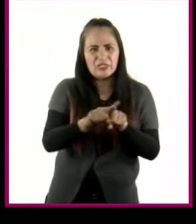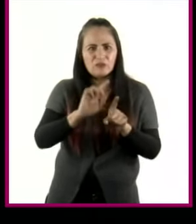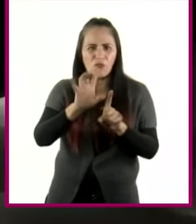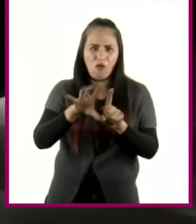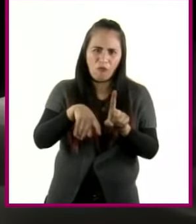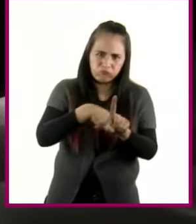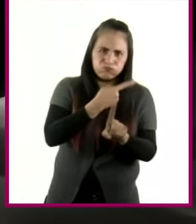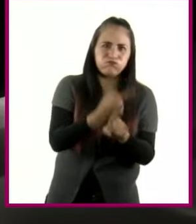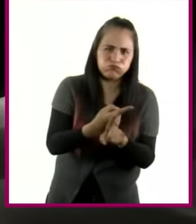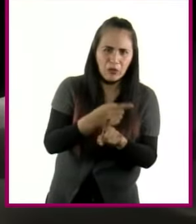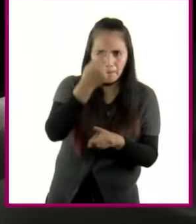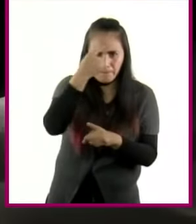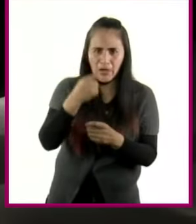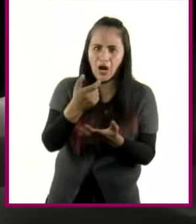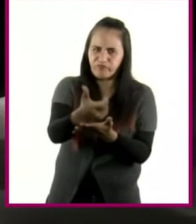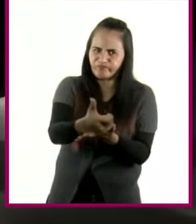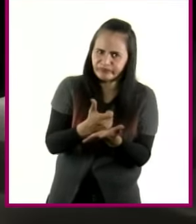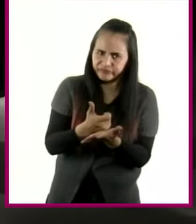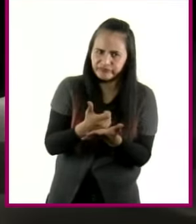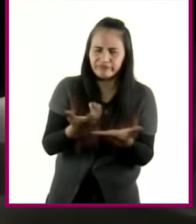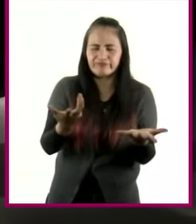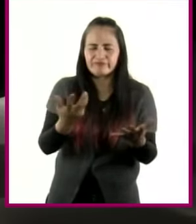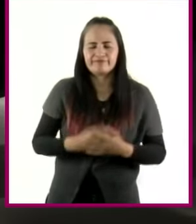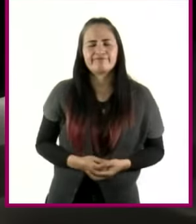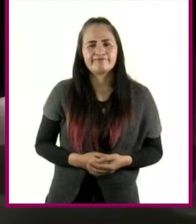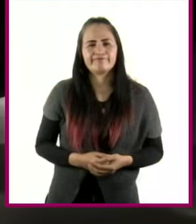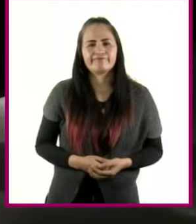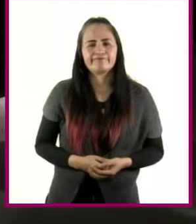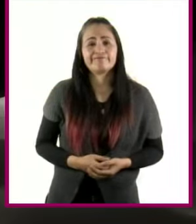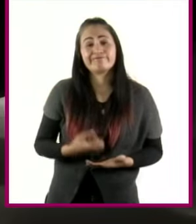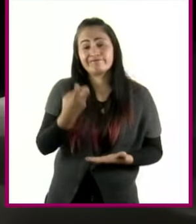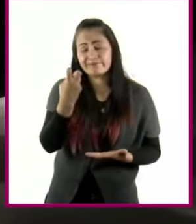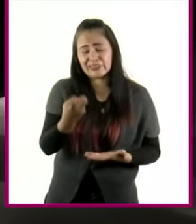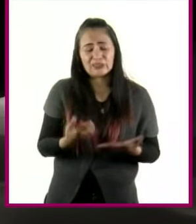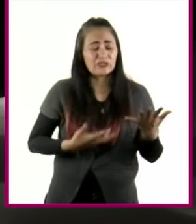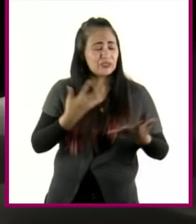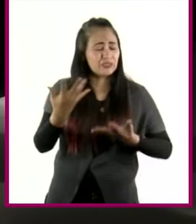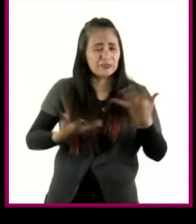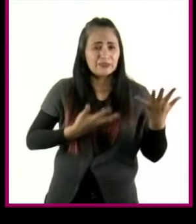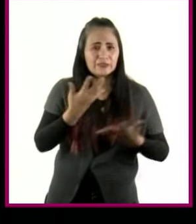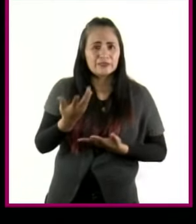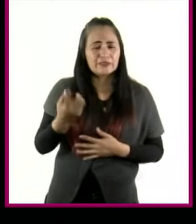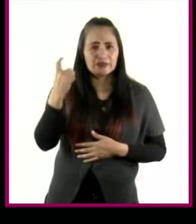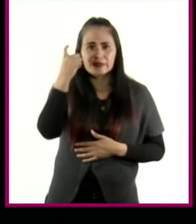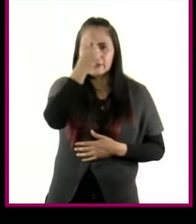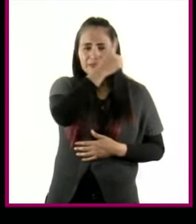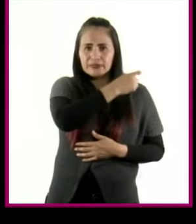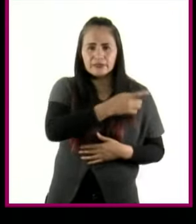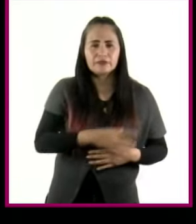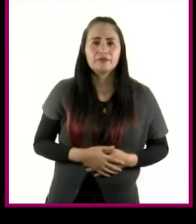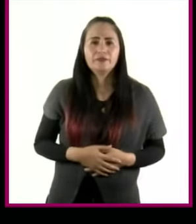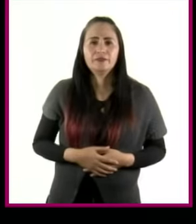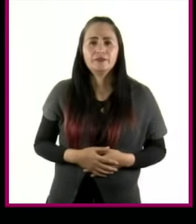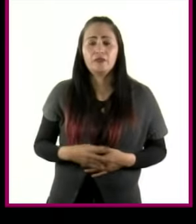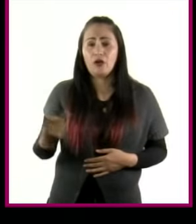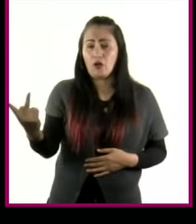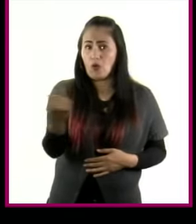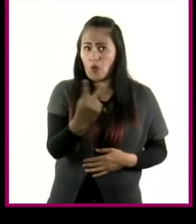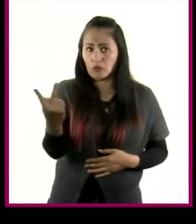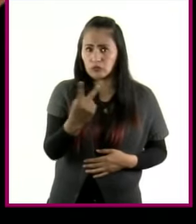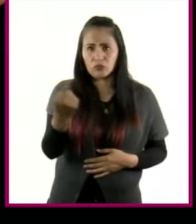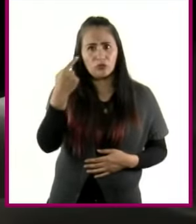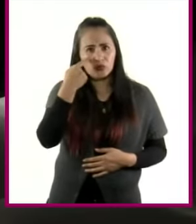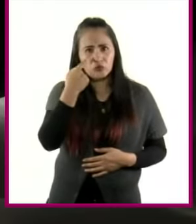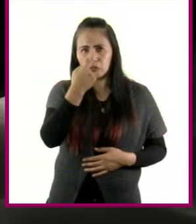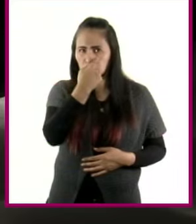sexual. Lo cual, por supuesto, les resulta perturbador. Ante ello, ambos toman una